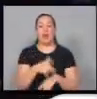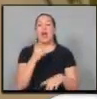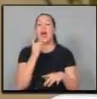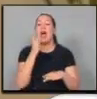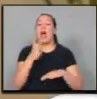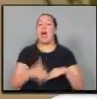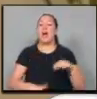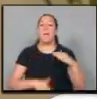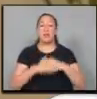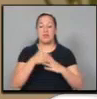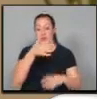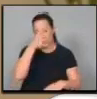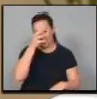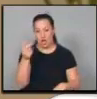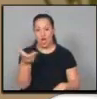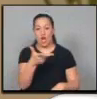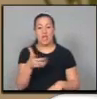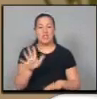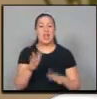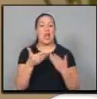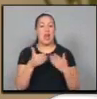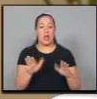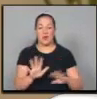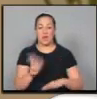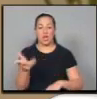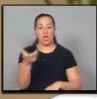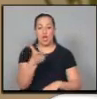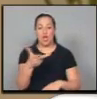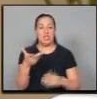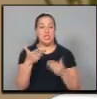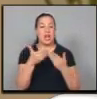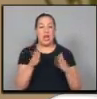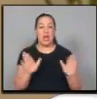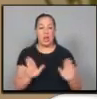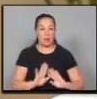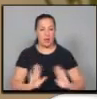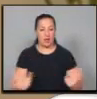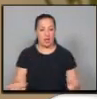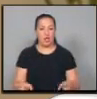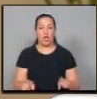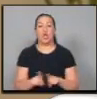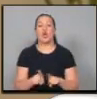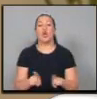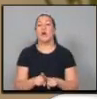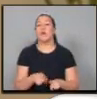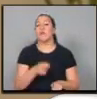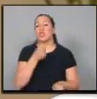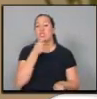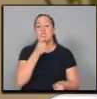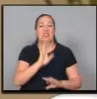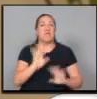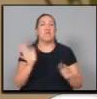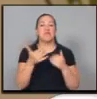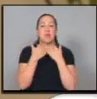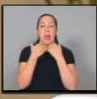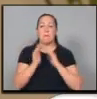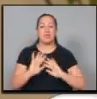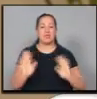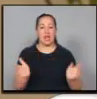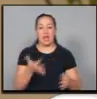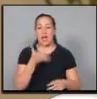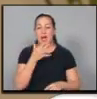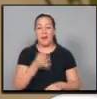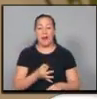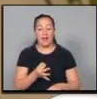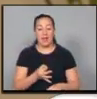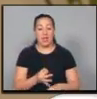hora. Los tres están libres igual, Los tres están libres como si no hubiese pasado nada. La verdad que